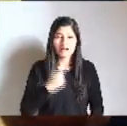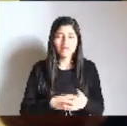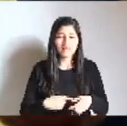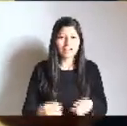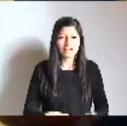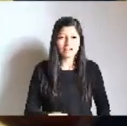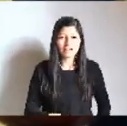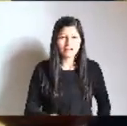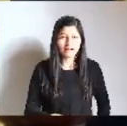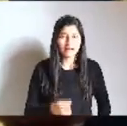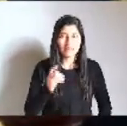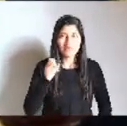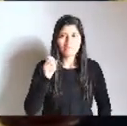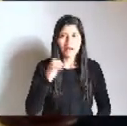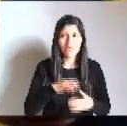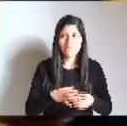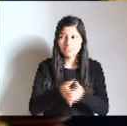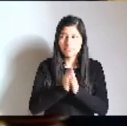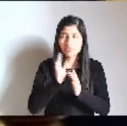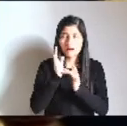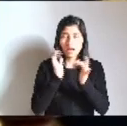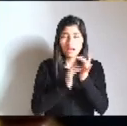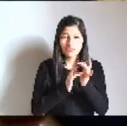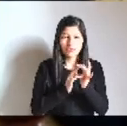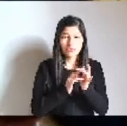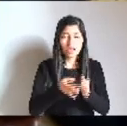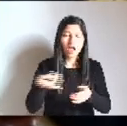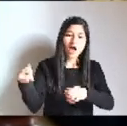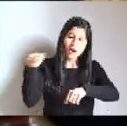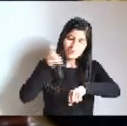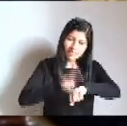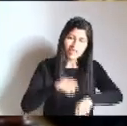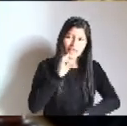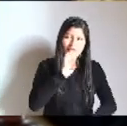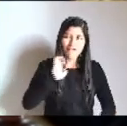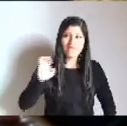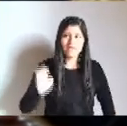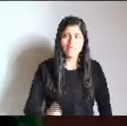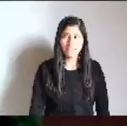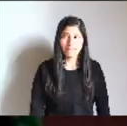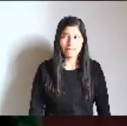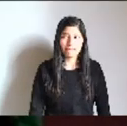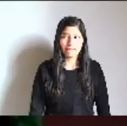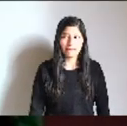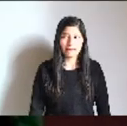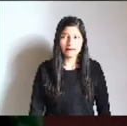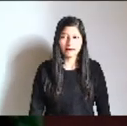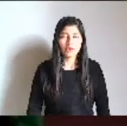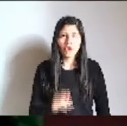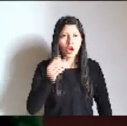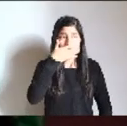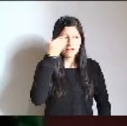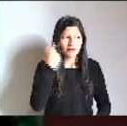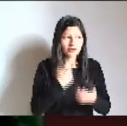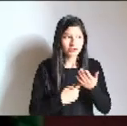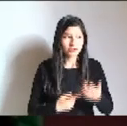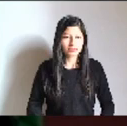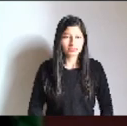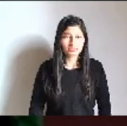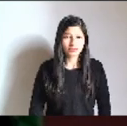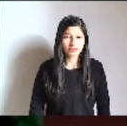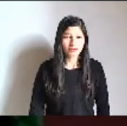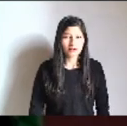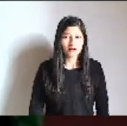en un grito desesperado, le piden a Jesús: auméntanos la fe. No olvidemos que